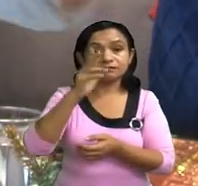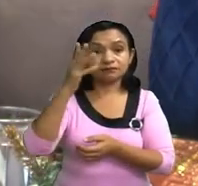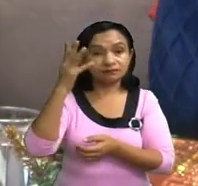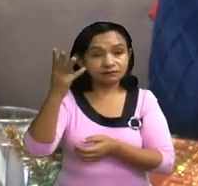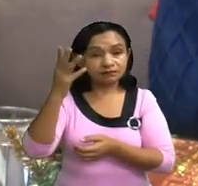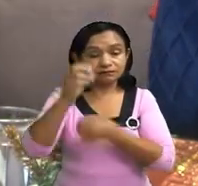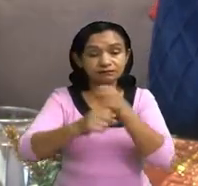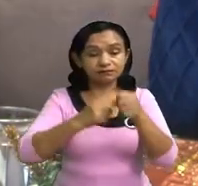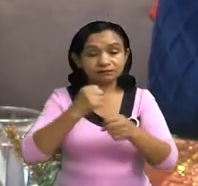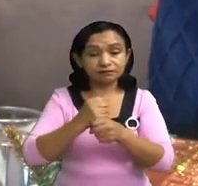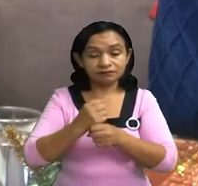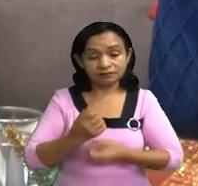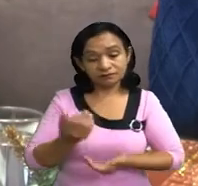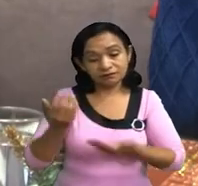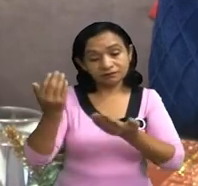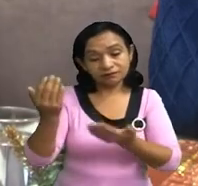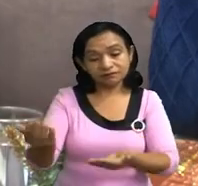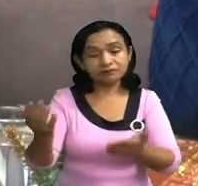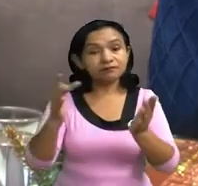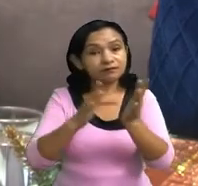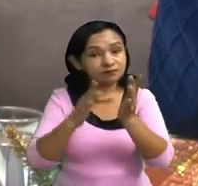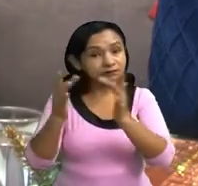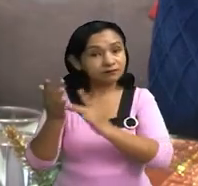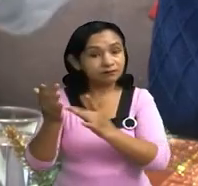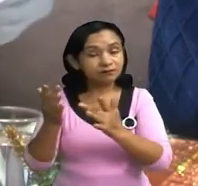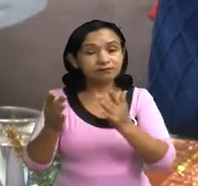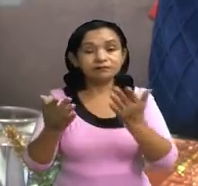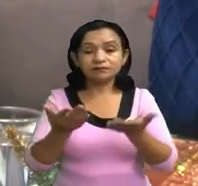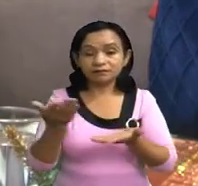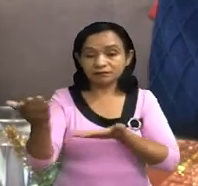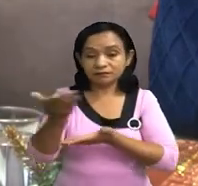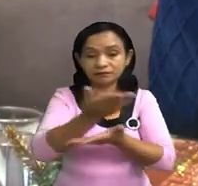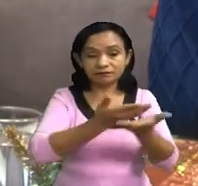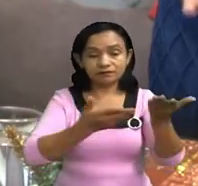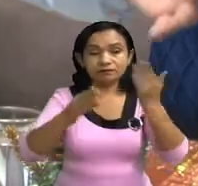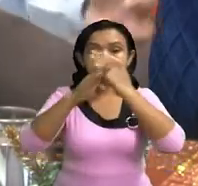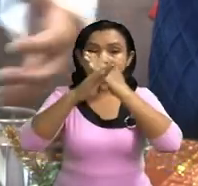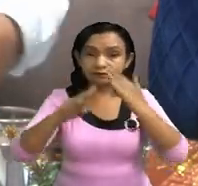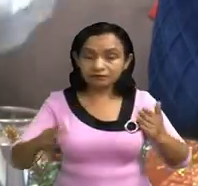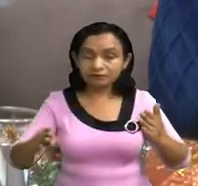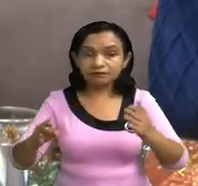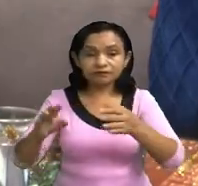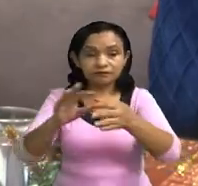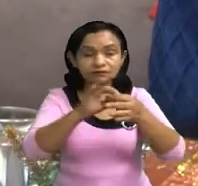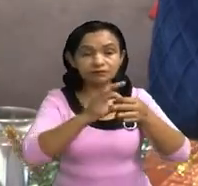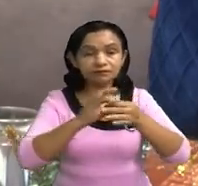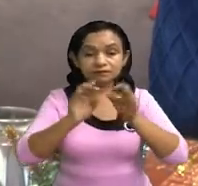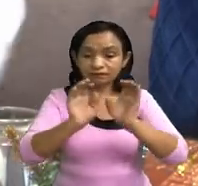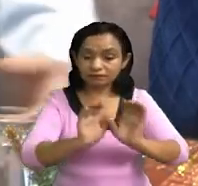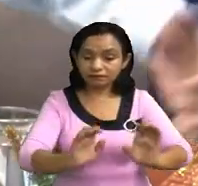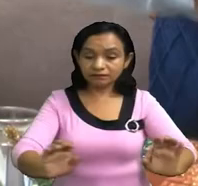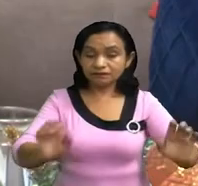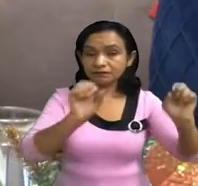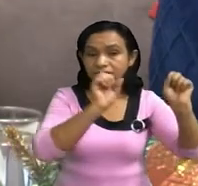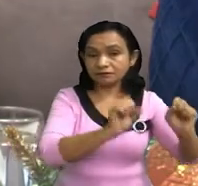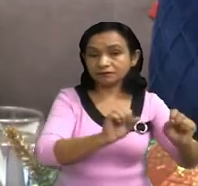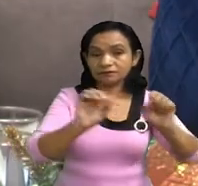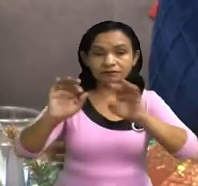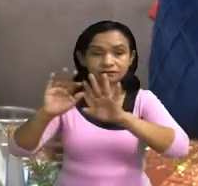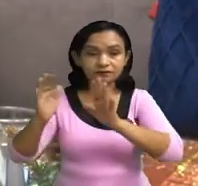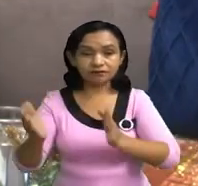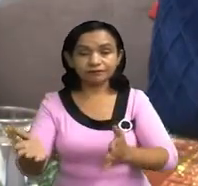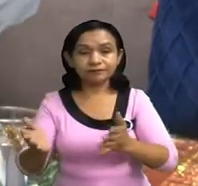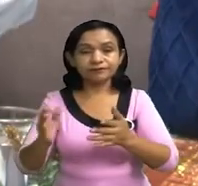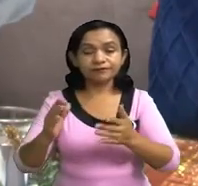que hacemos nuestro nacimiento y compartimos paz, compartimos reconciliación con los niños y niñas de